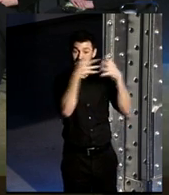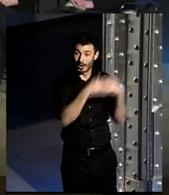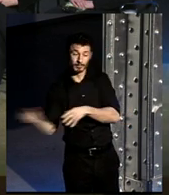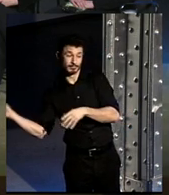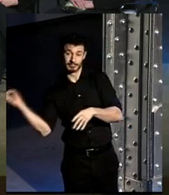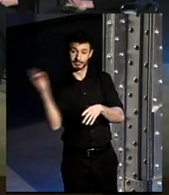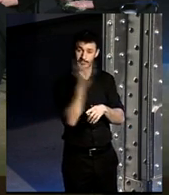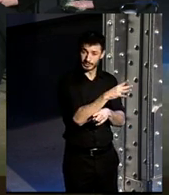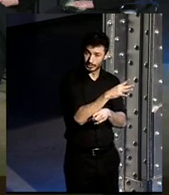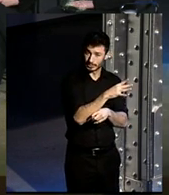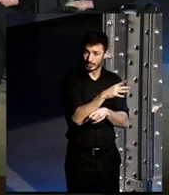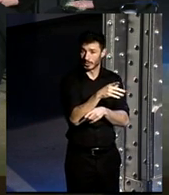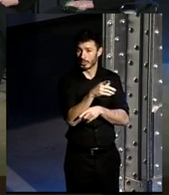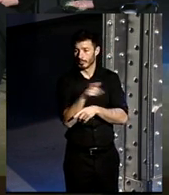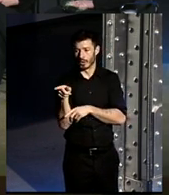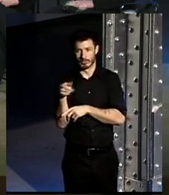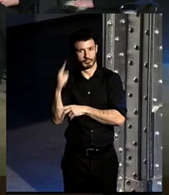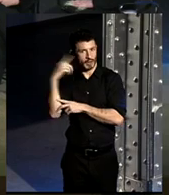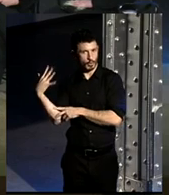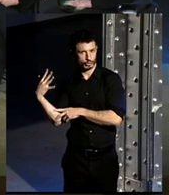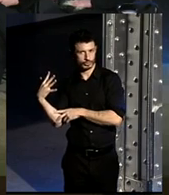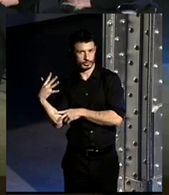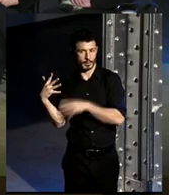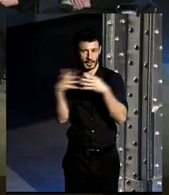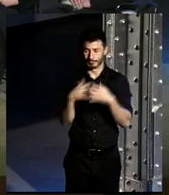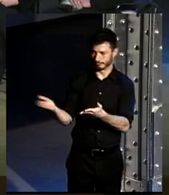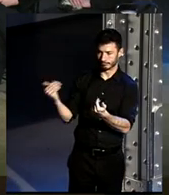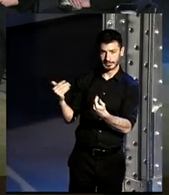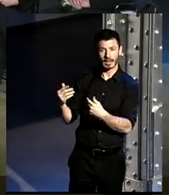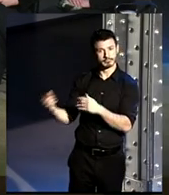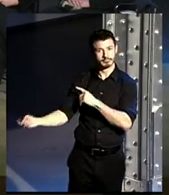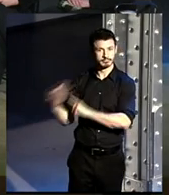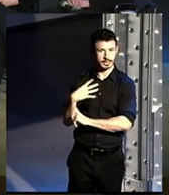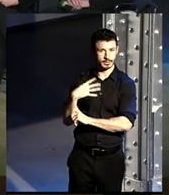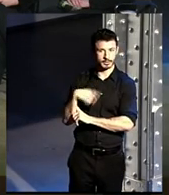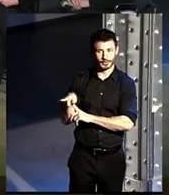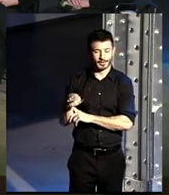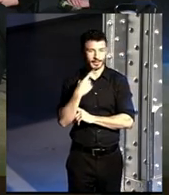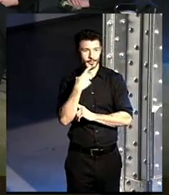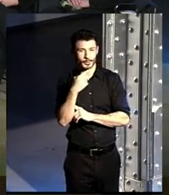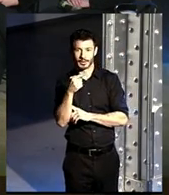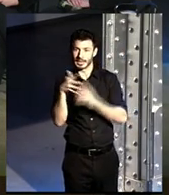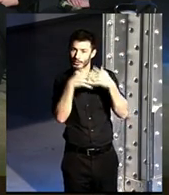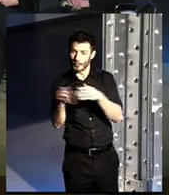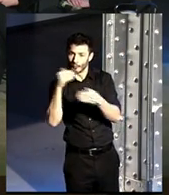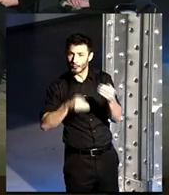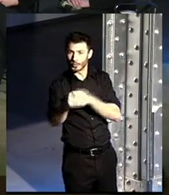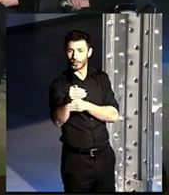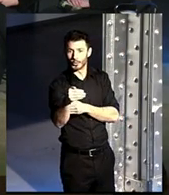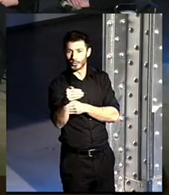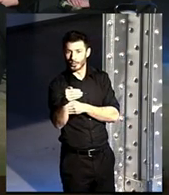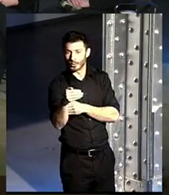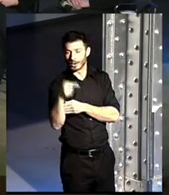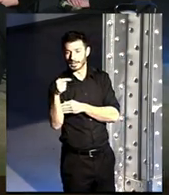autor muy famoso como Verne sobre el futuro, digamos, de los Estados Unidos, porque al final de todo el protagonista es